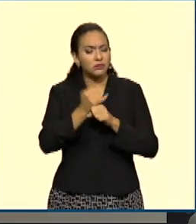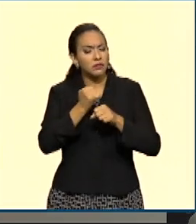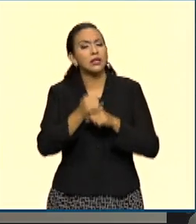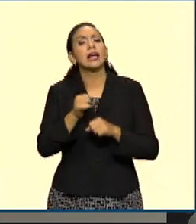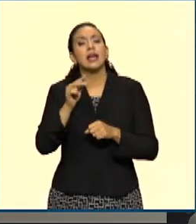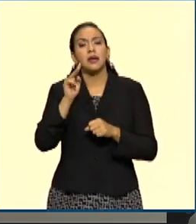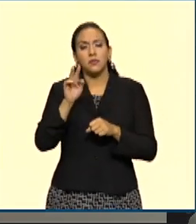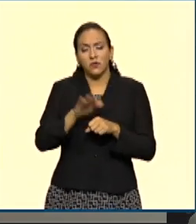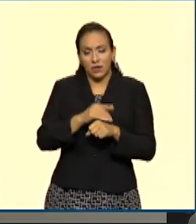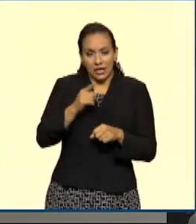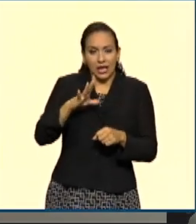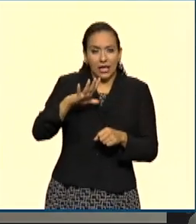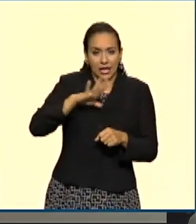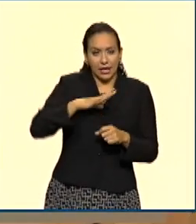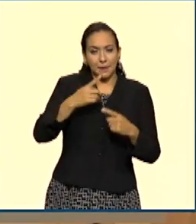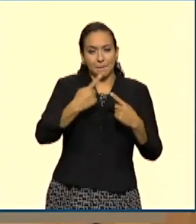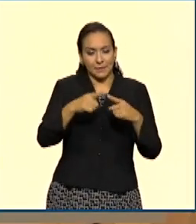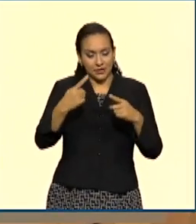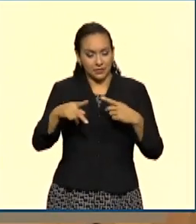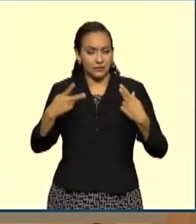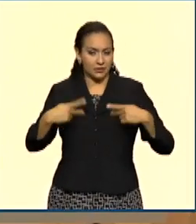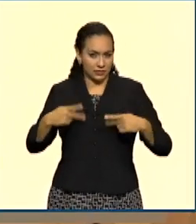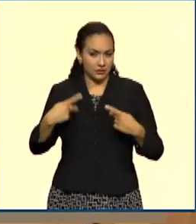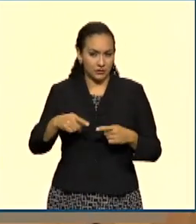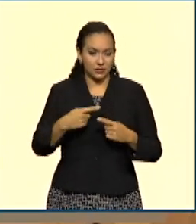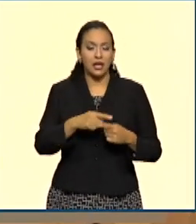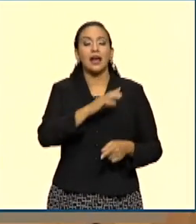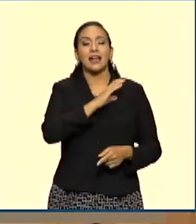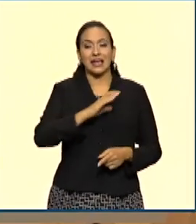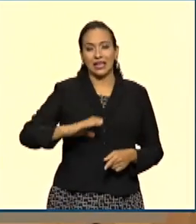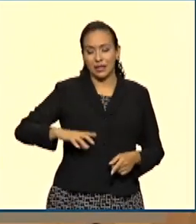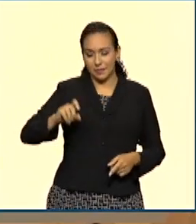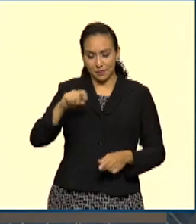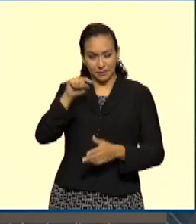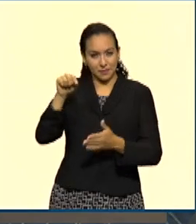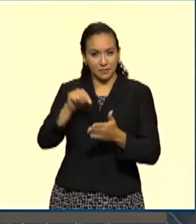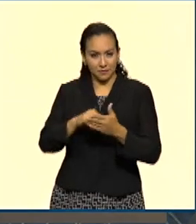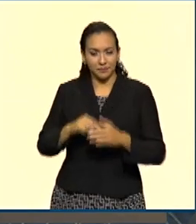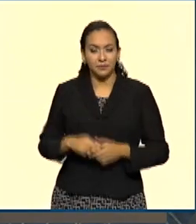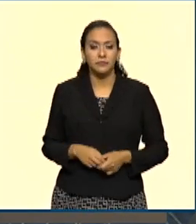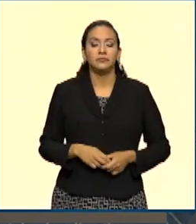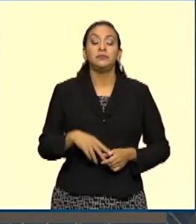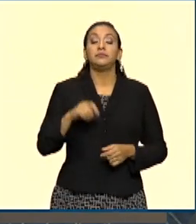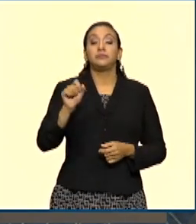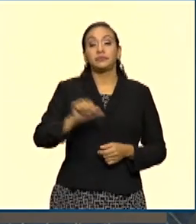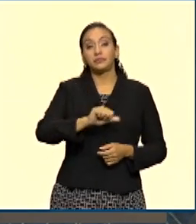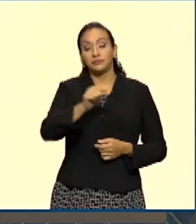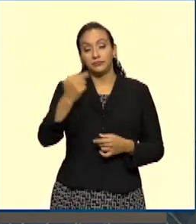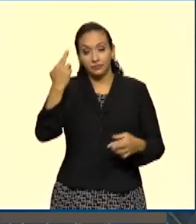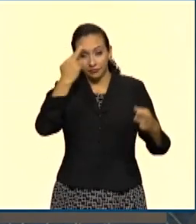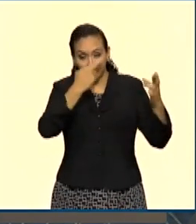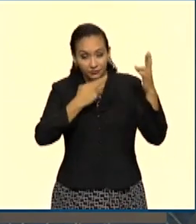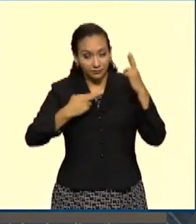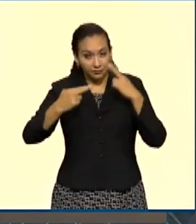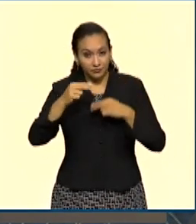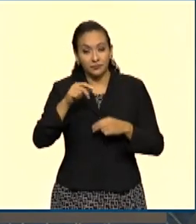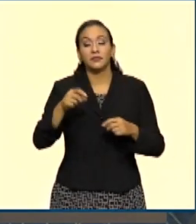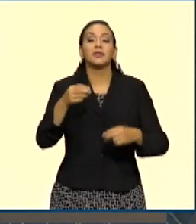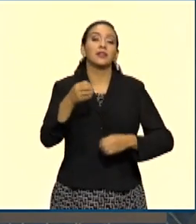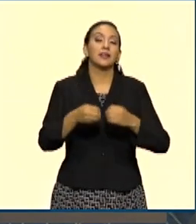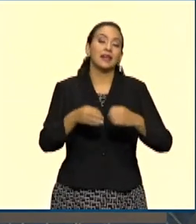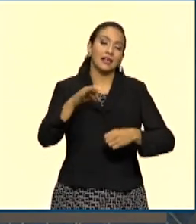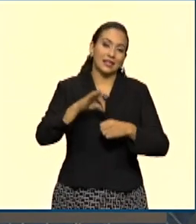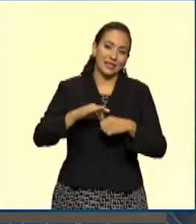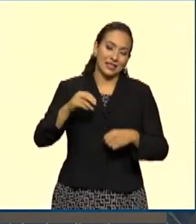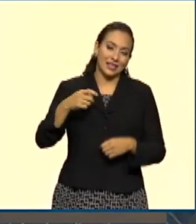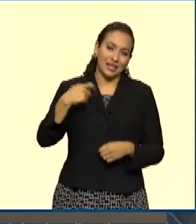consideración diversas personas candidatas en esa entidad. En otro asunto, revocó también otra determinación del Tribunal Electoral de